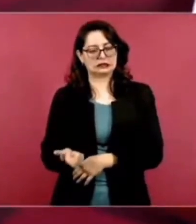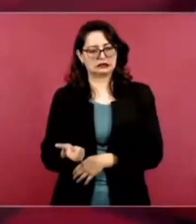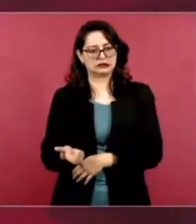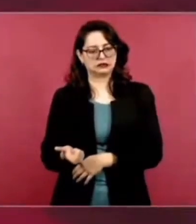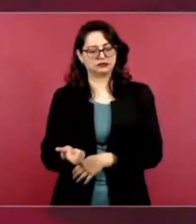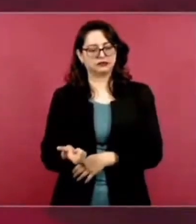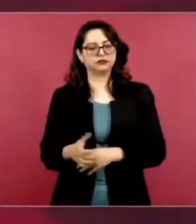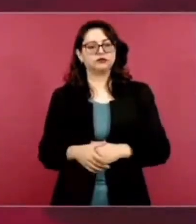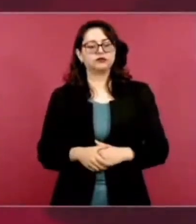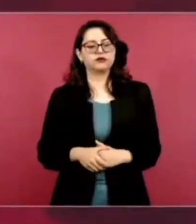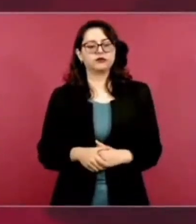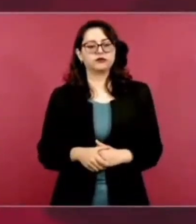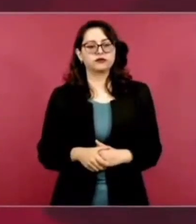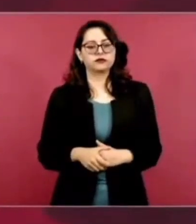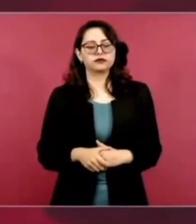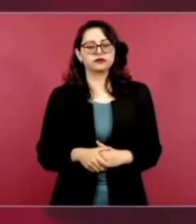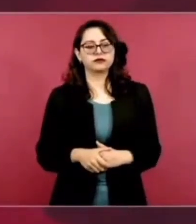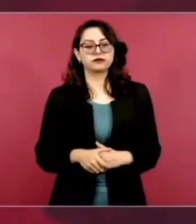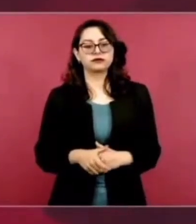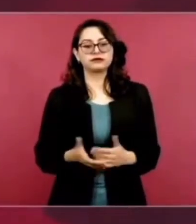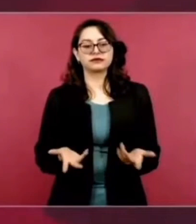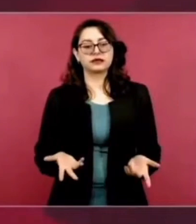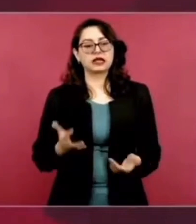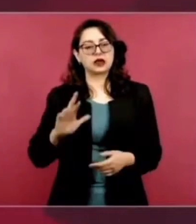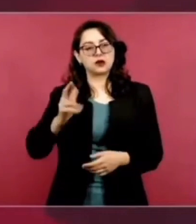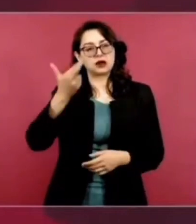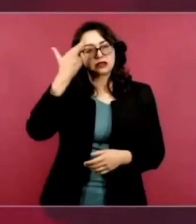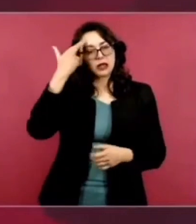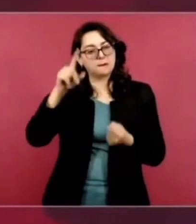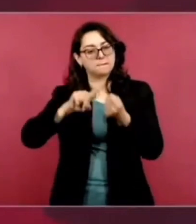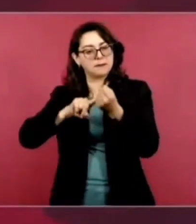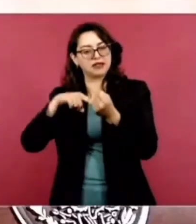que el maíz es originario de México, el bueno, ¿no?